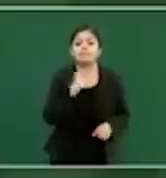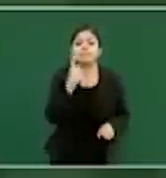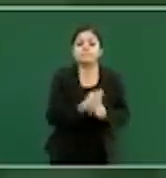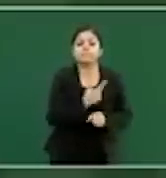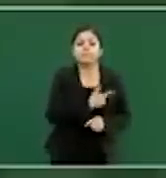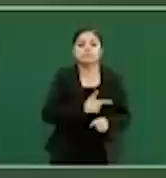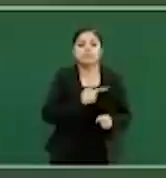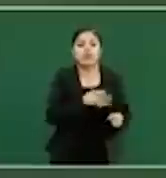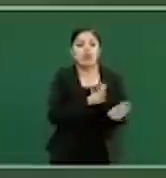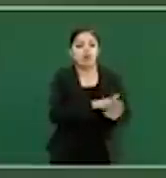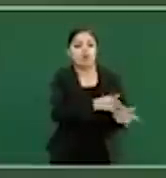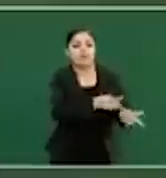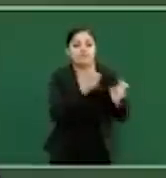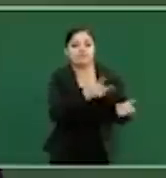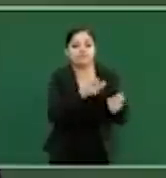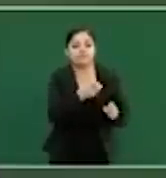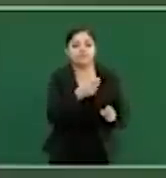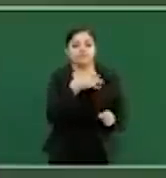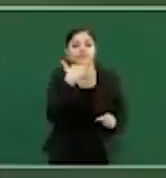Entonces,